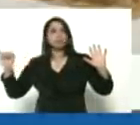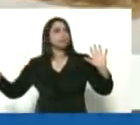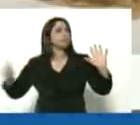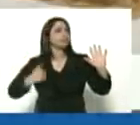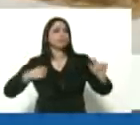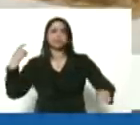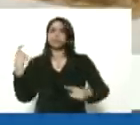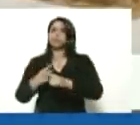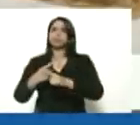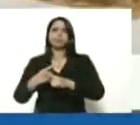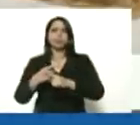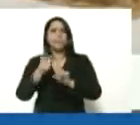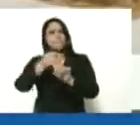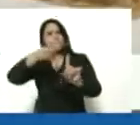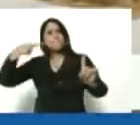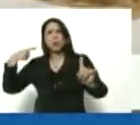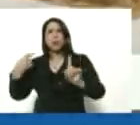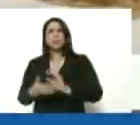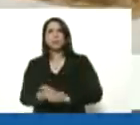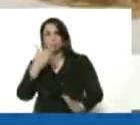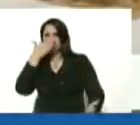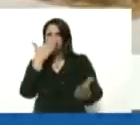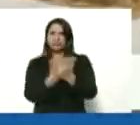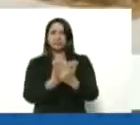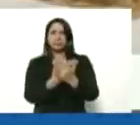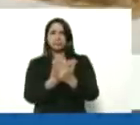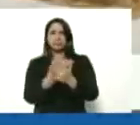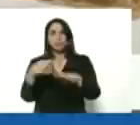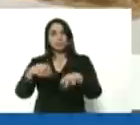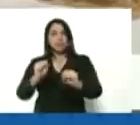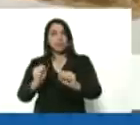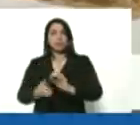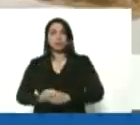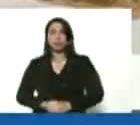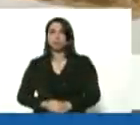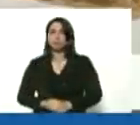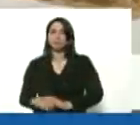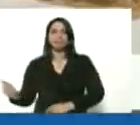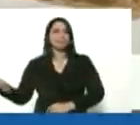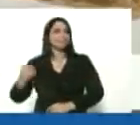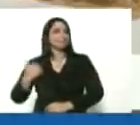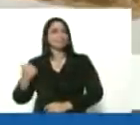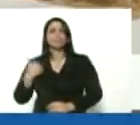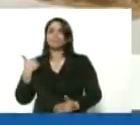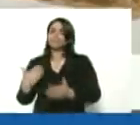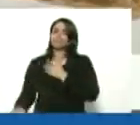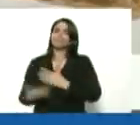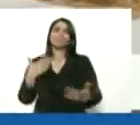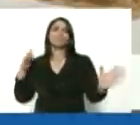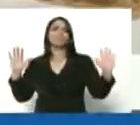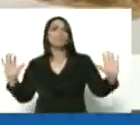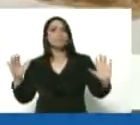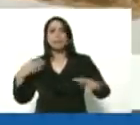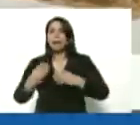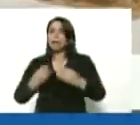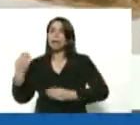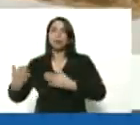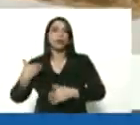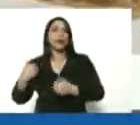que salir, con una china, a enfrentar a los imperialistas. Vengan por donde vengan y hagan lo que